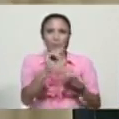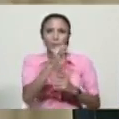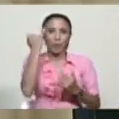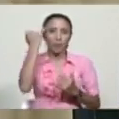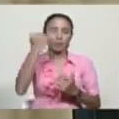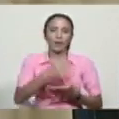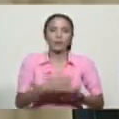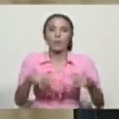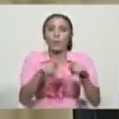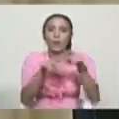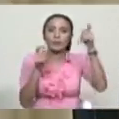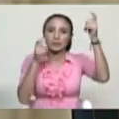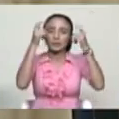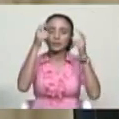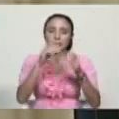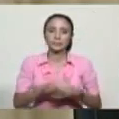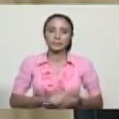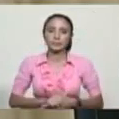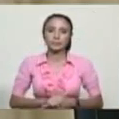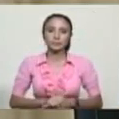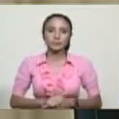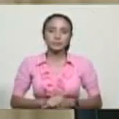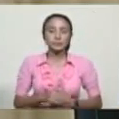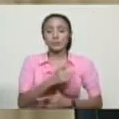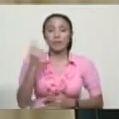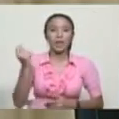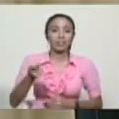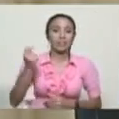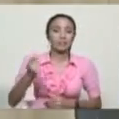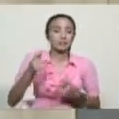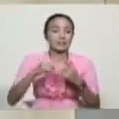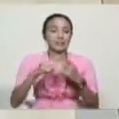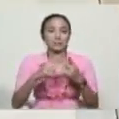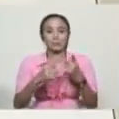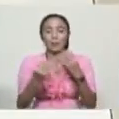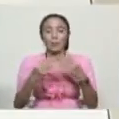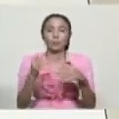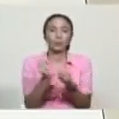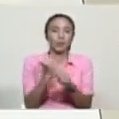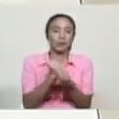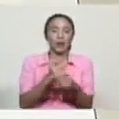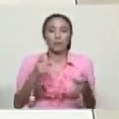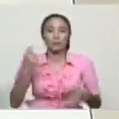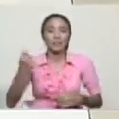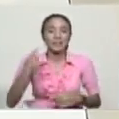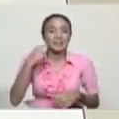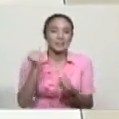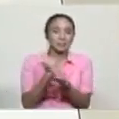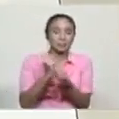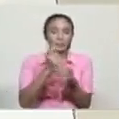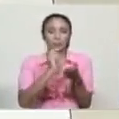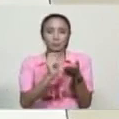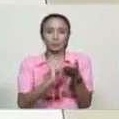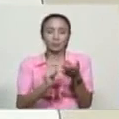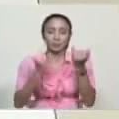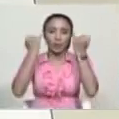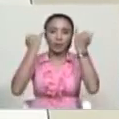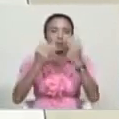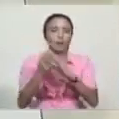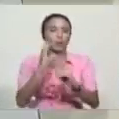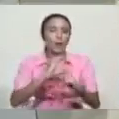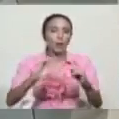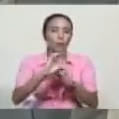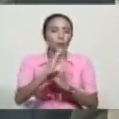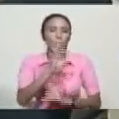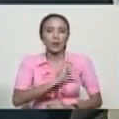ideas fundamentales, de tesis fundamentales, de transformaciones revolucionarias en el pensamiento, en la cultura, en la